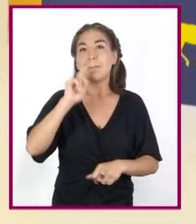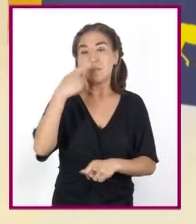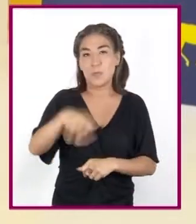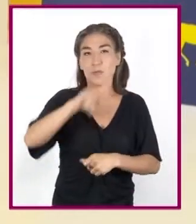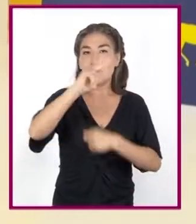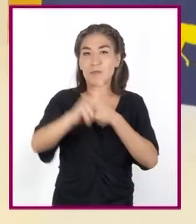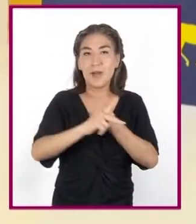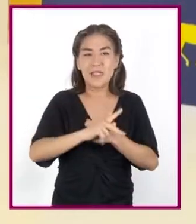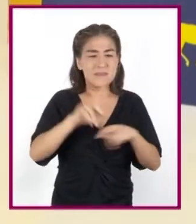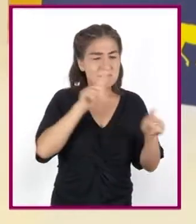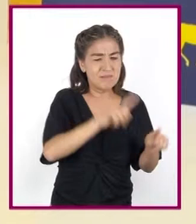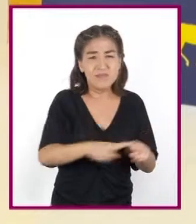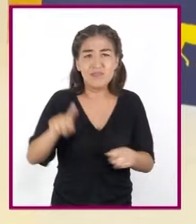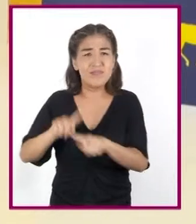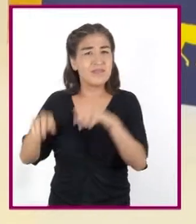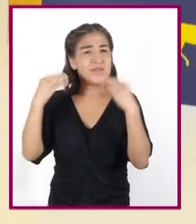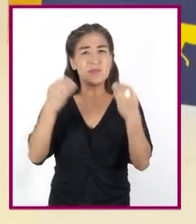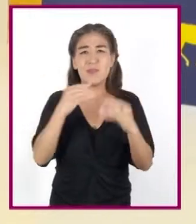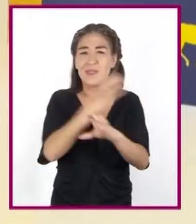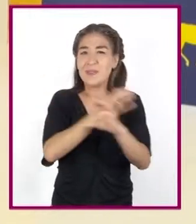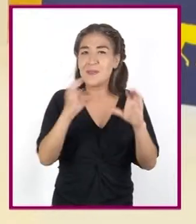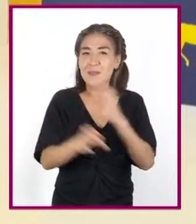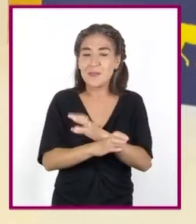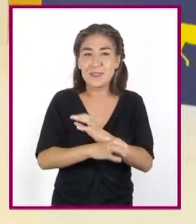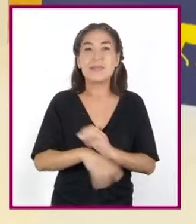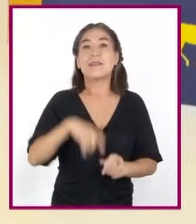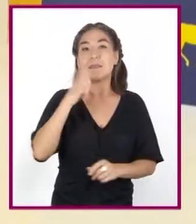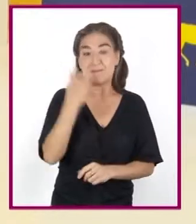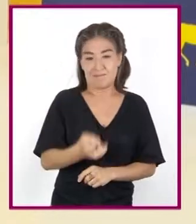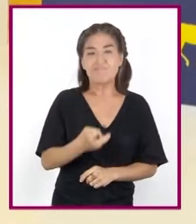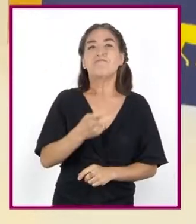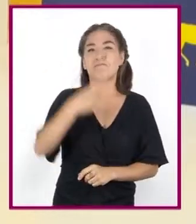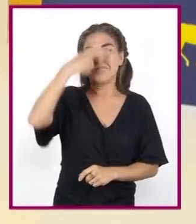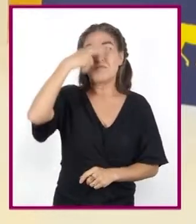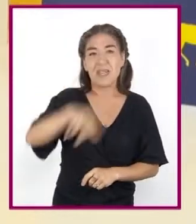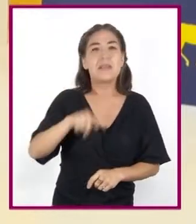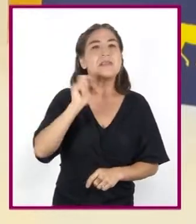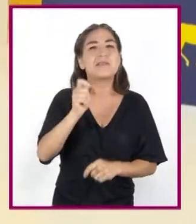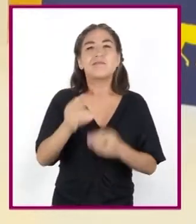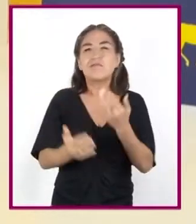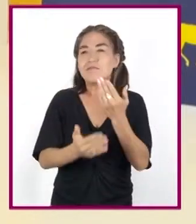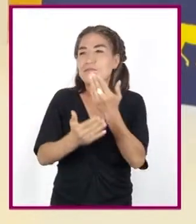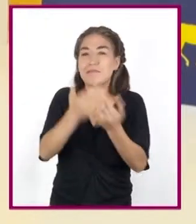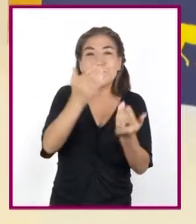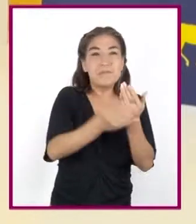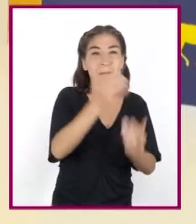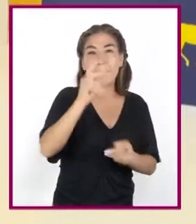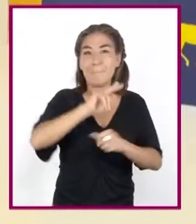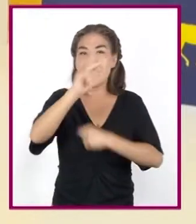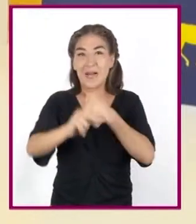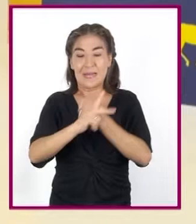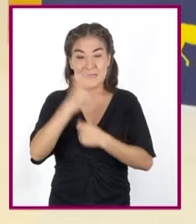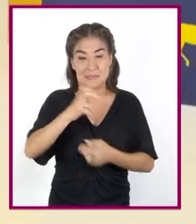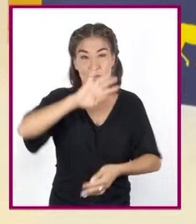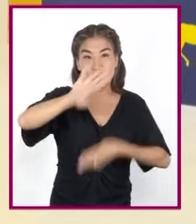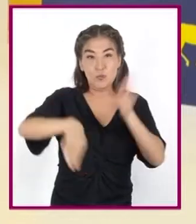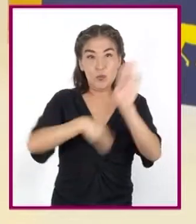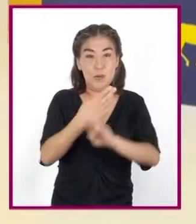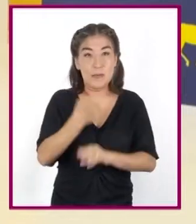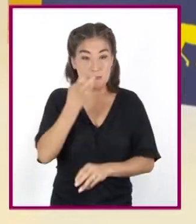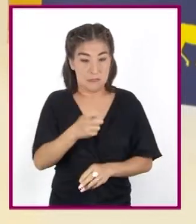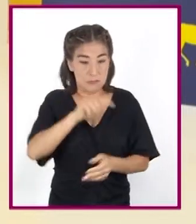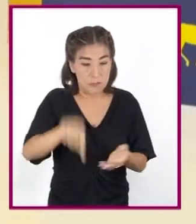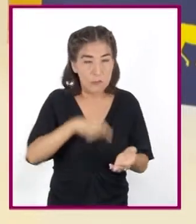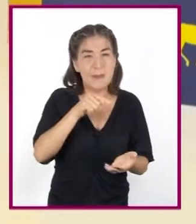es, México tiene el privilegio de ser uno de los pocos países del mundo que en su territorio